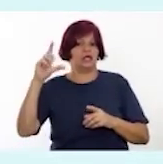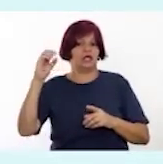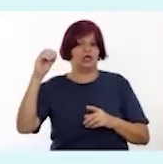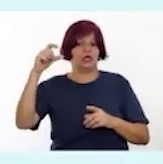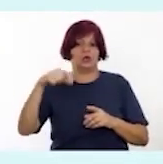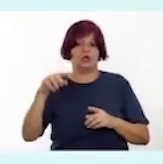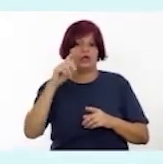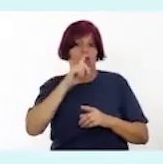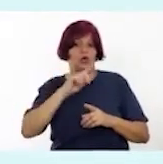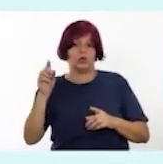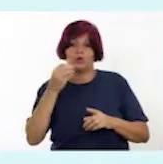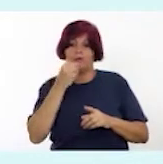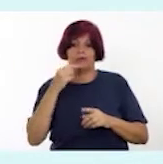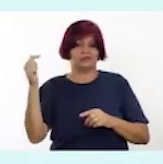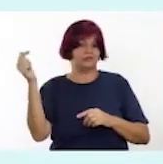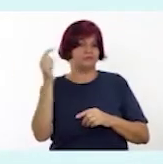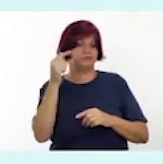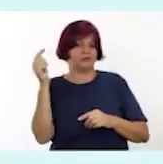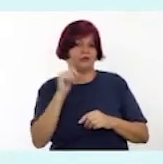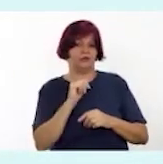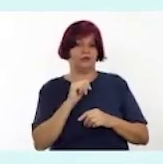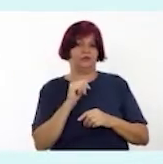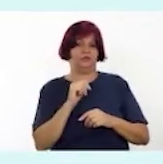del logaritmo nunca puede ser negativo.